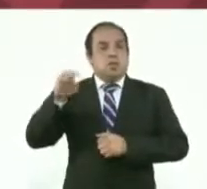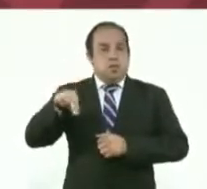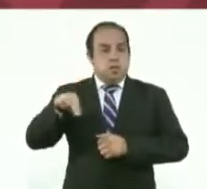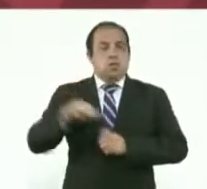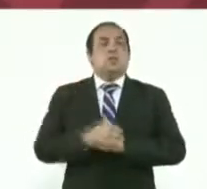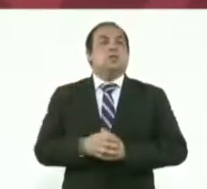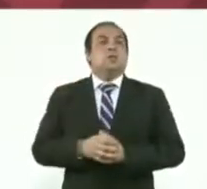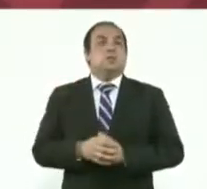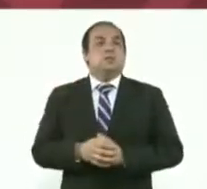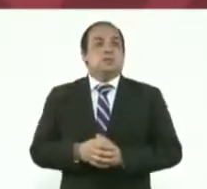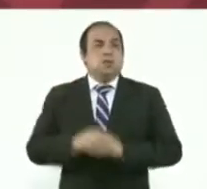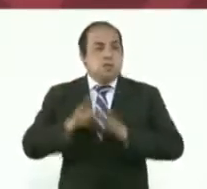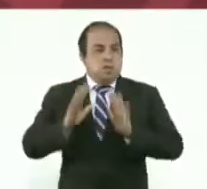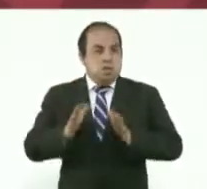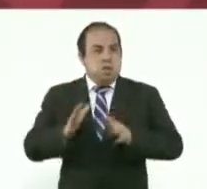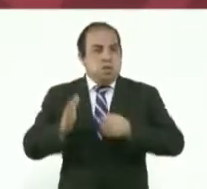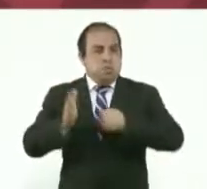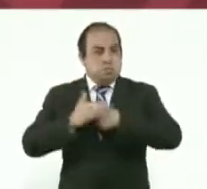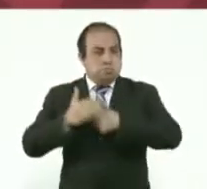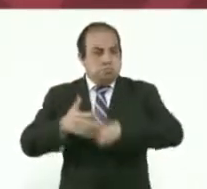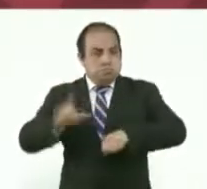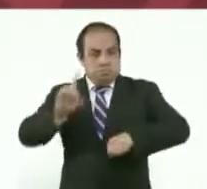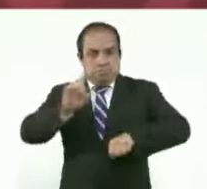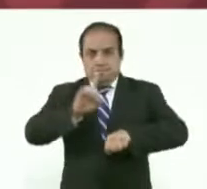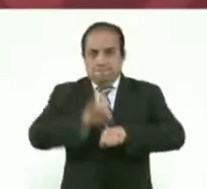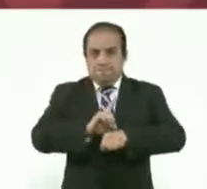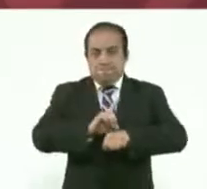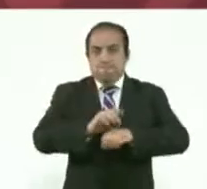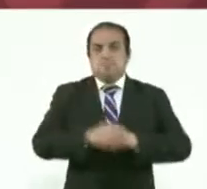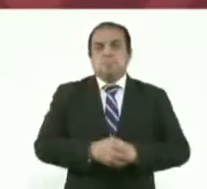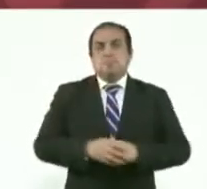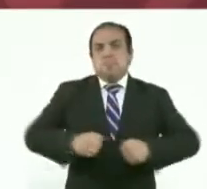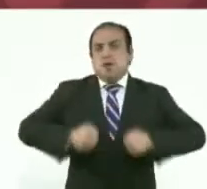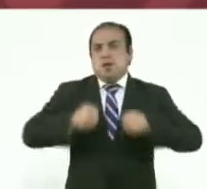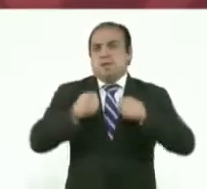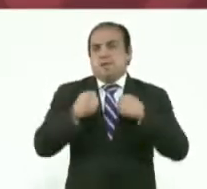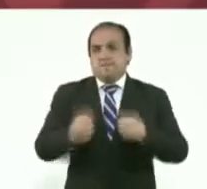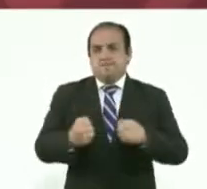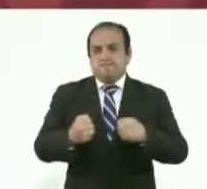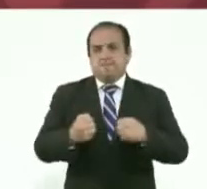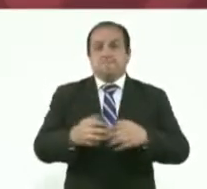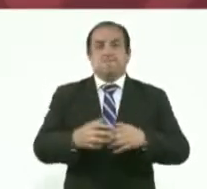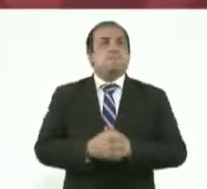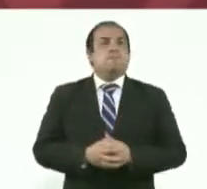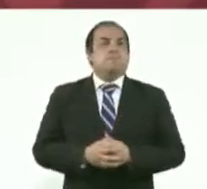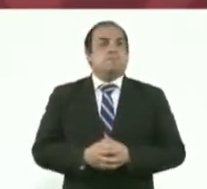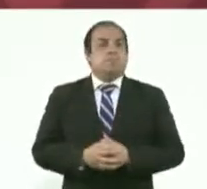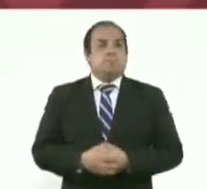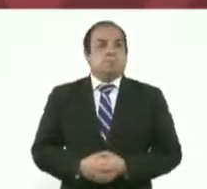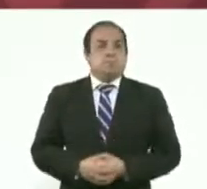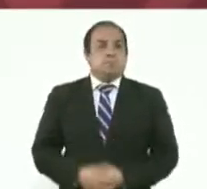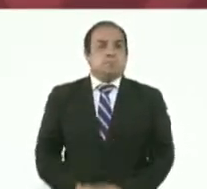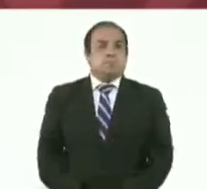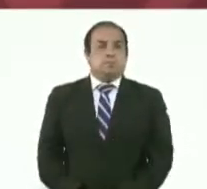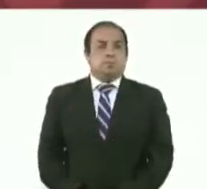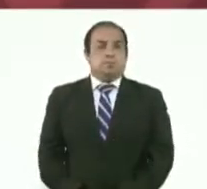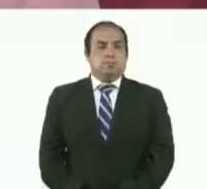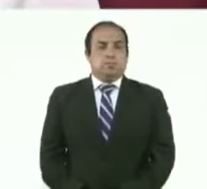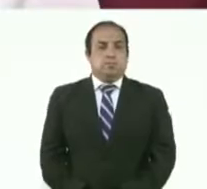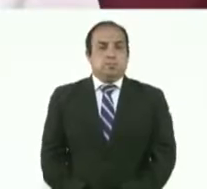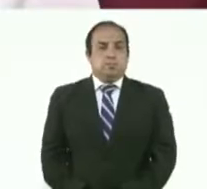que seguramente ya en estos días pues va a tomar toda la fuerza después de que estamos viendo los